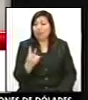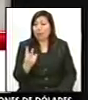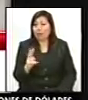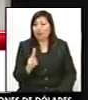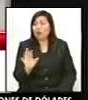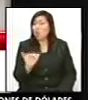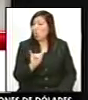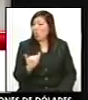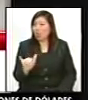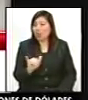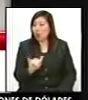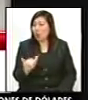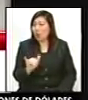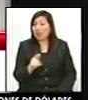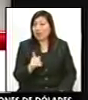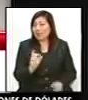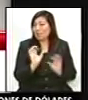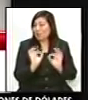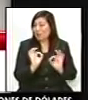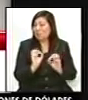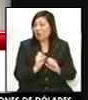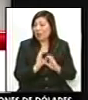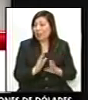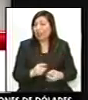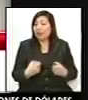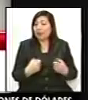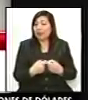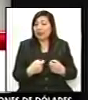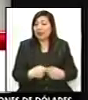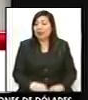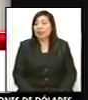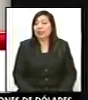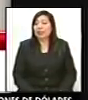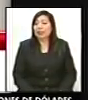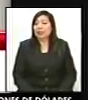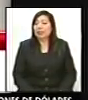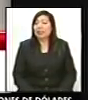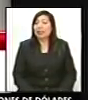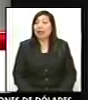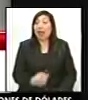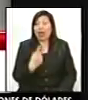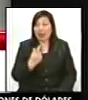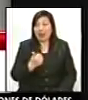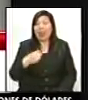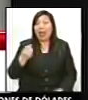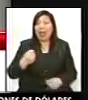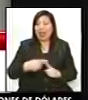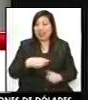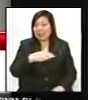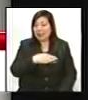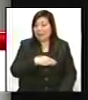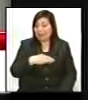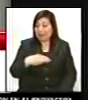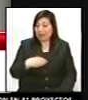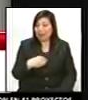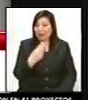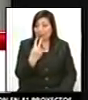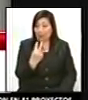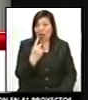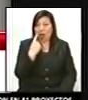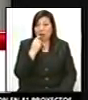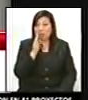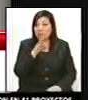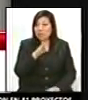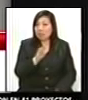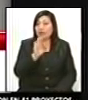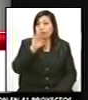Odebrecht. Ese mismo día, el exministro de Energía y Minas, Pedro Emilio Sánchez Gamarra y Daniel Camas Gutiérrez, realizan un viaje a Brasil